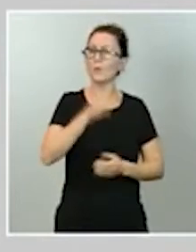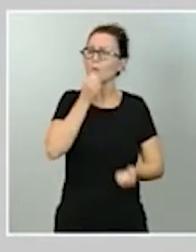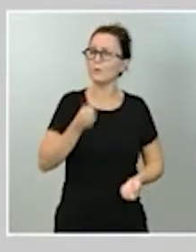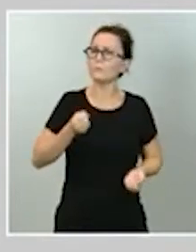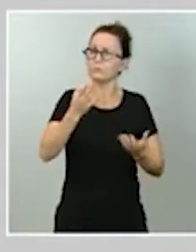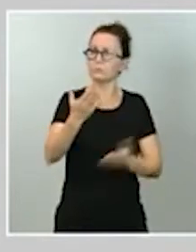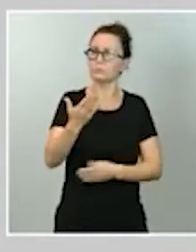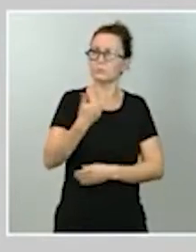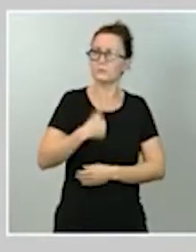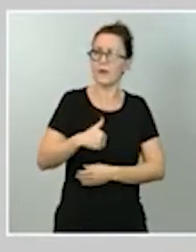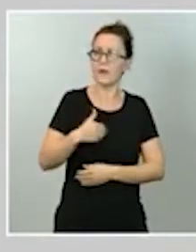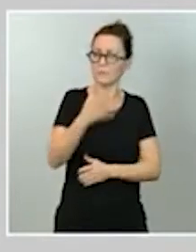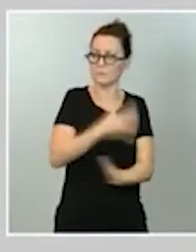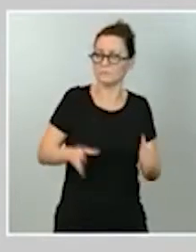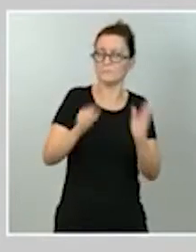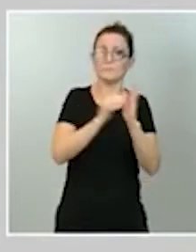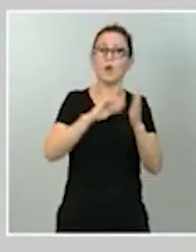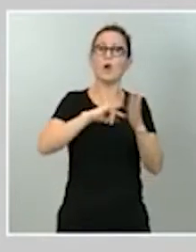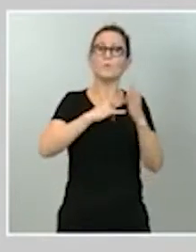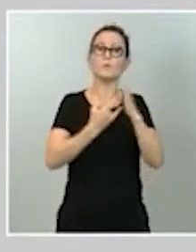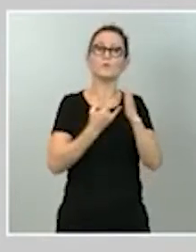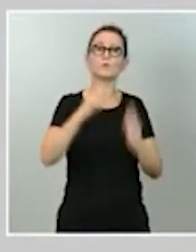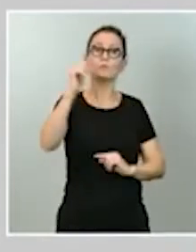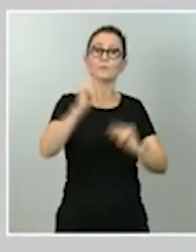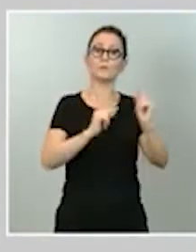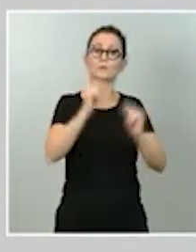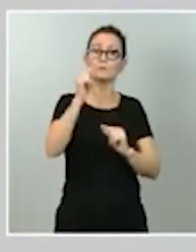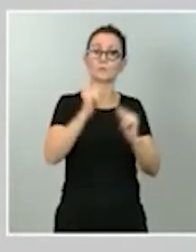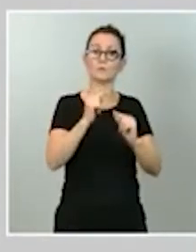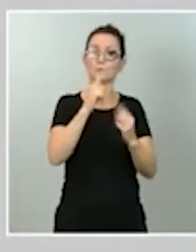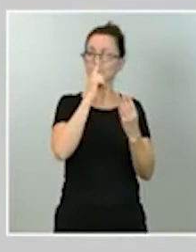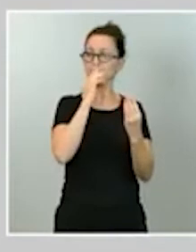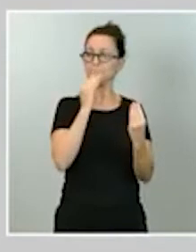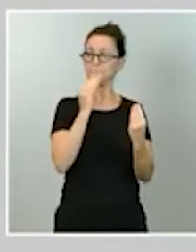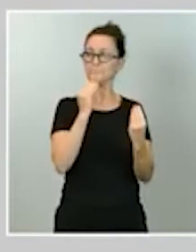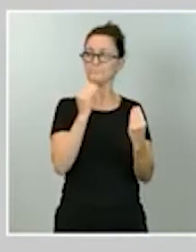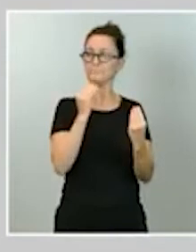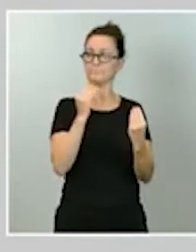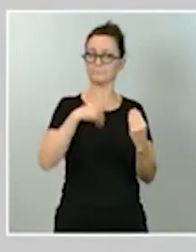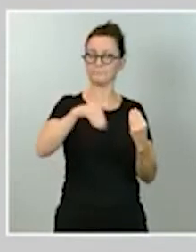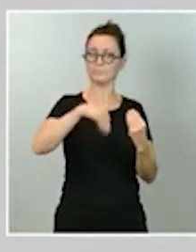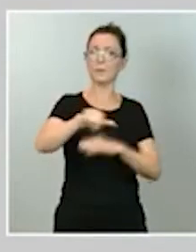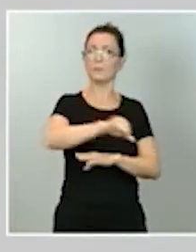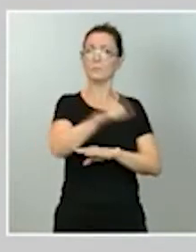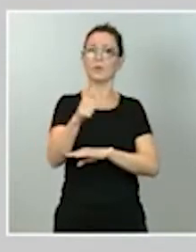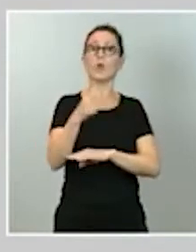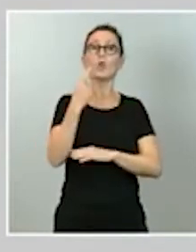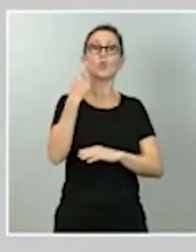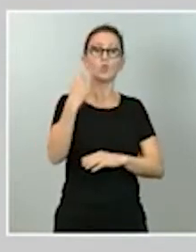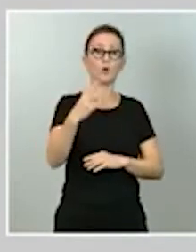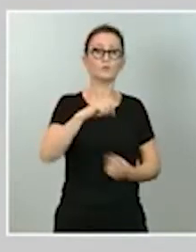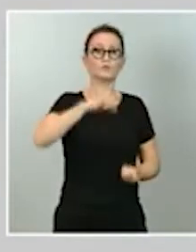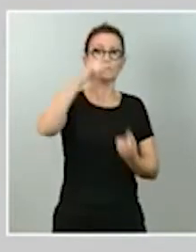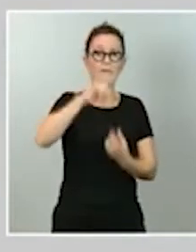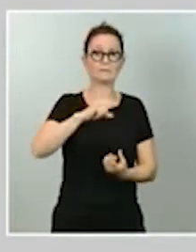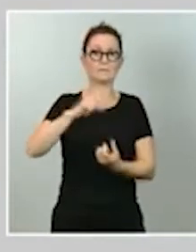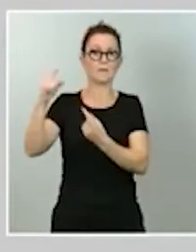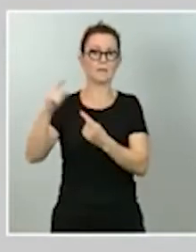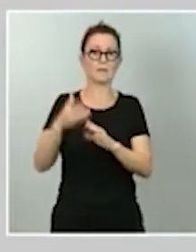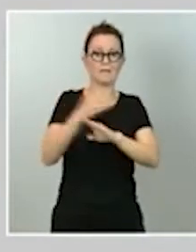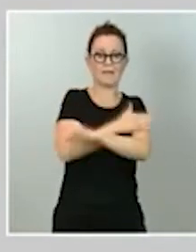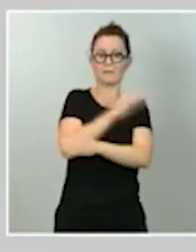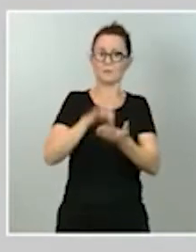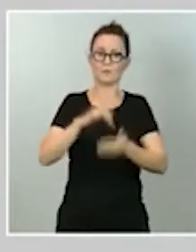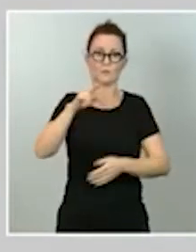proyecto de presupuesto que vamos a estimar vamos a probar dos transferencias que no tienen precedente la primera una